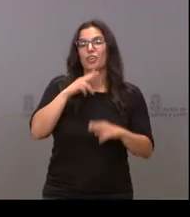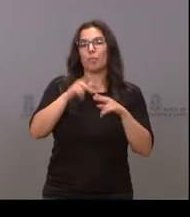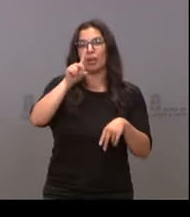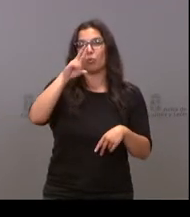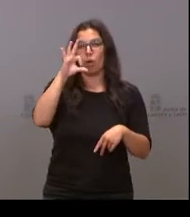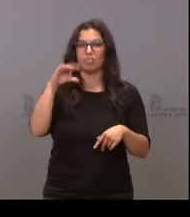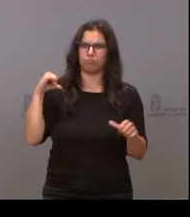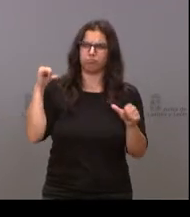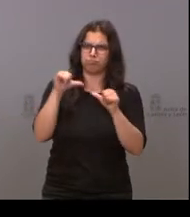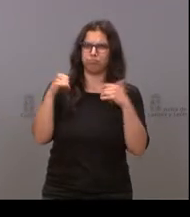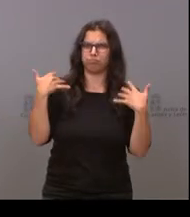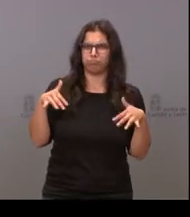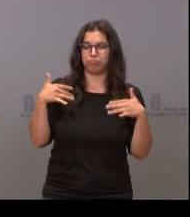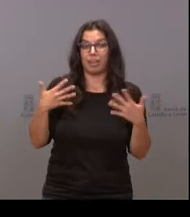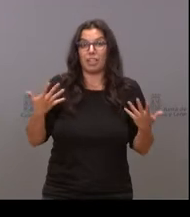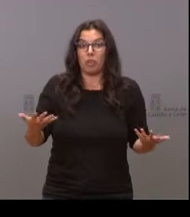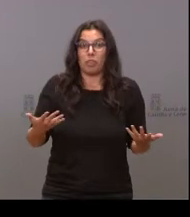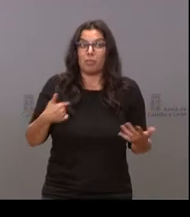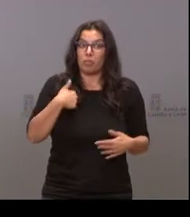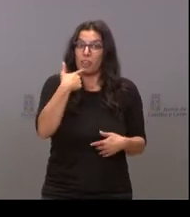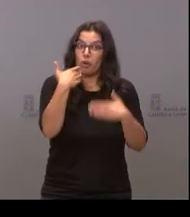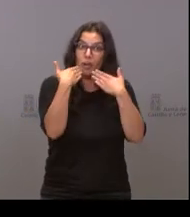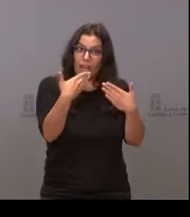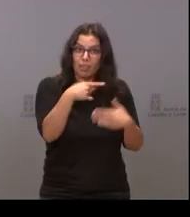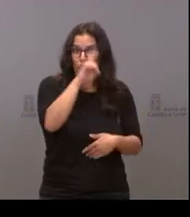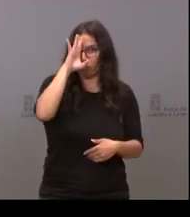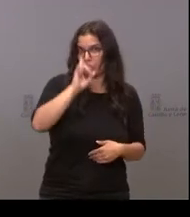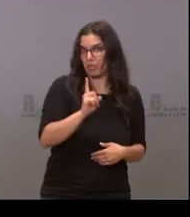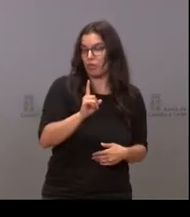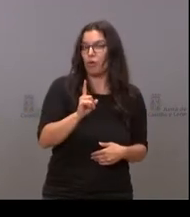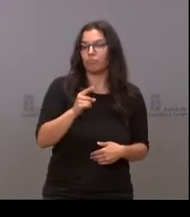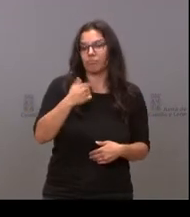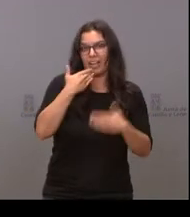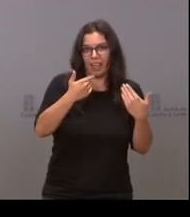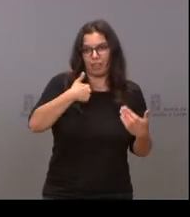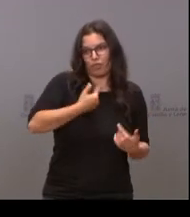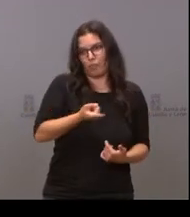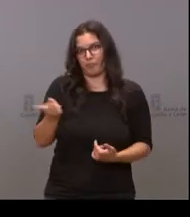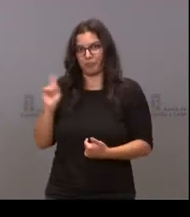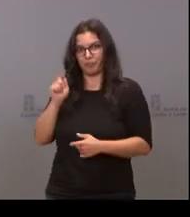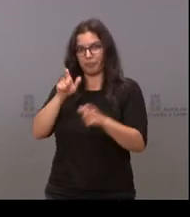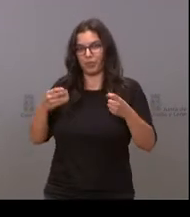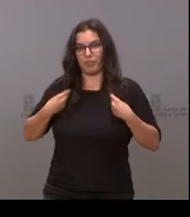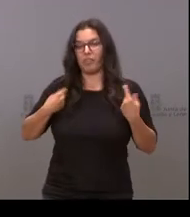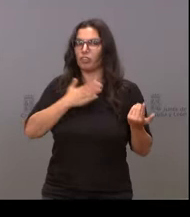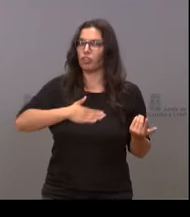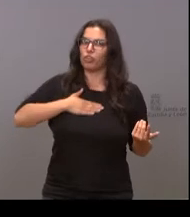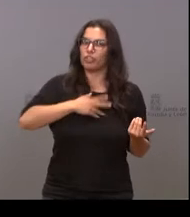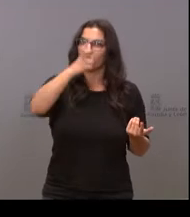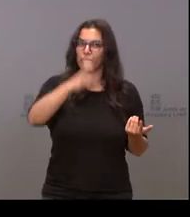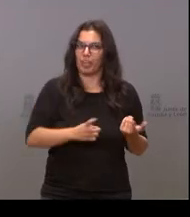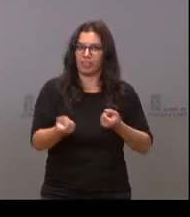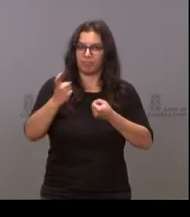eso no le sorprenda mi agradecimiento y el de mis vecinos es una situación tenerle con nosotros